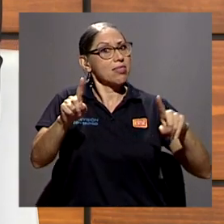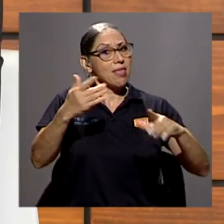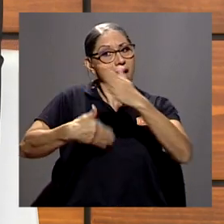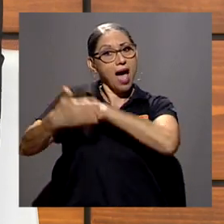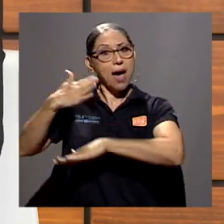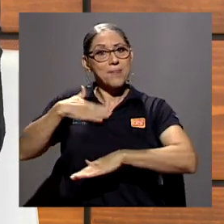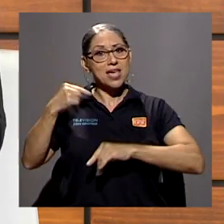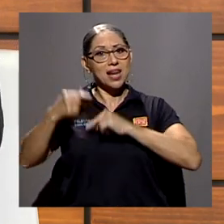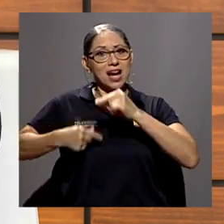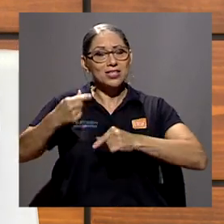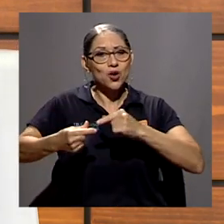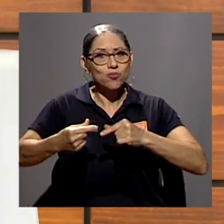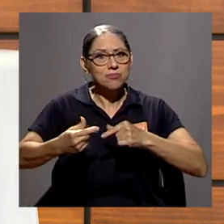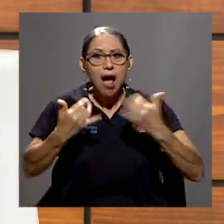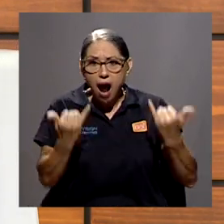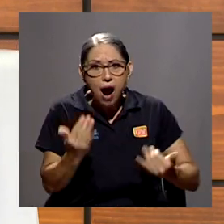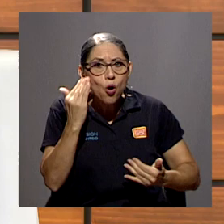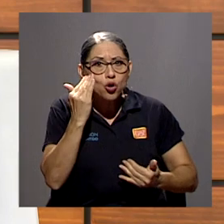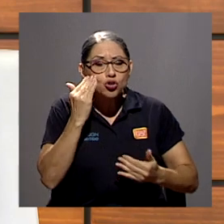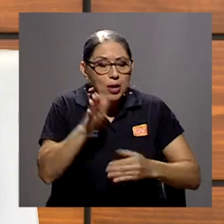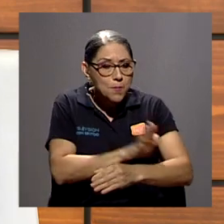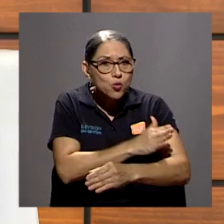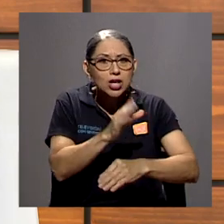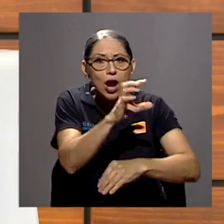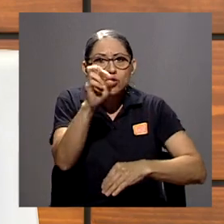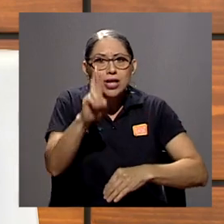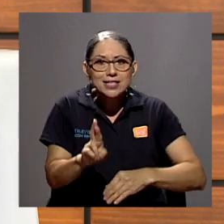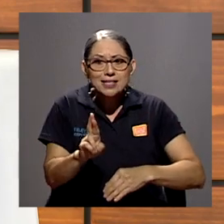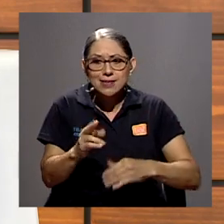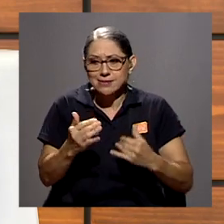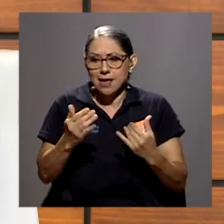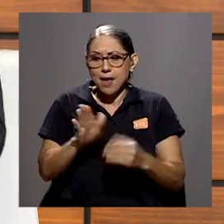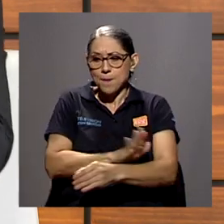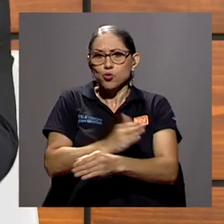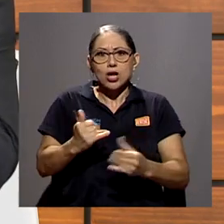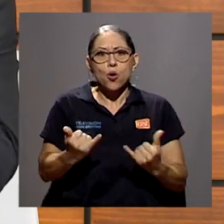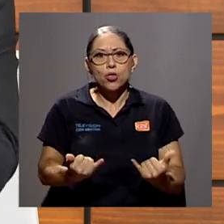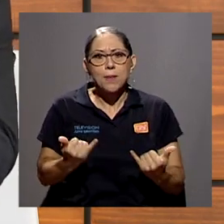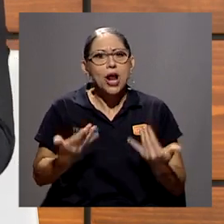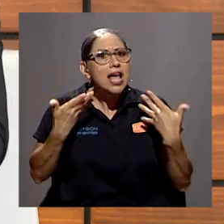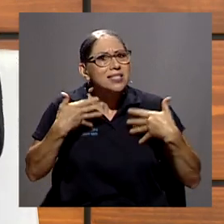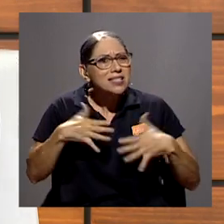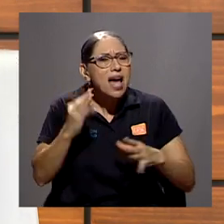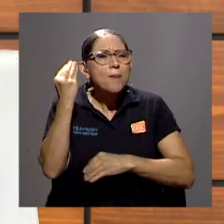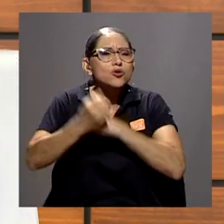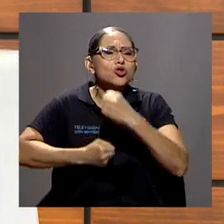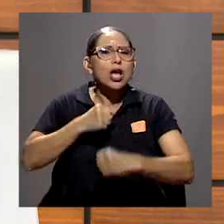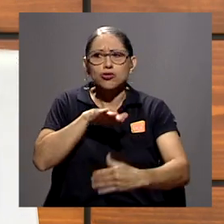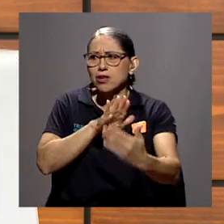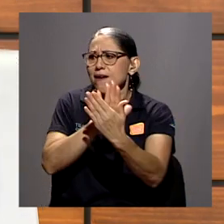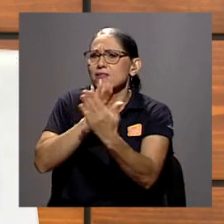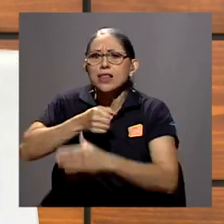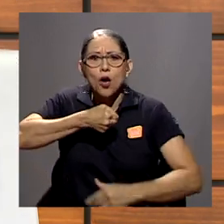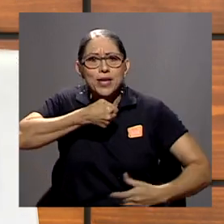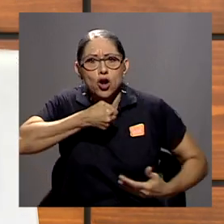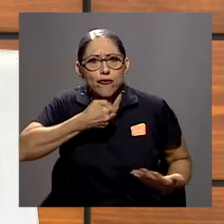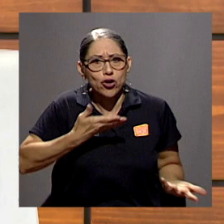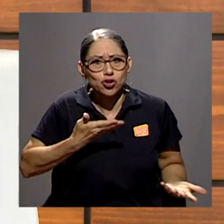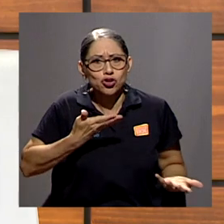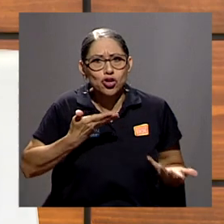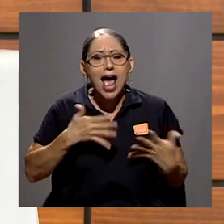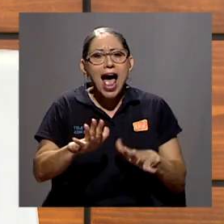ejemplo van conocen música costarricense con un museo música contemporánea se han enfrentado ya por décadas a micrófonos han sido